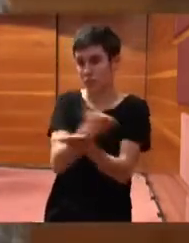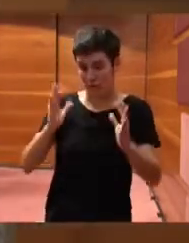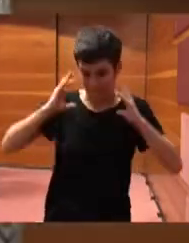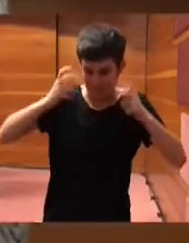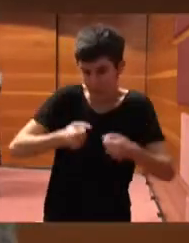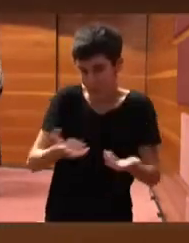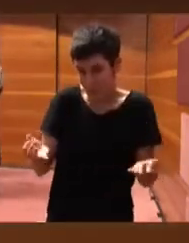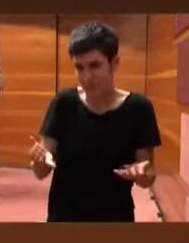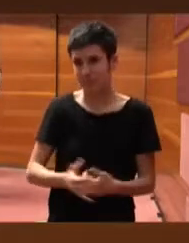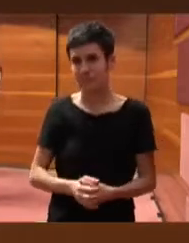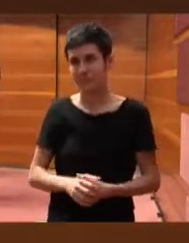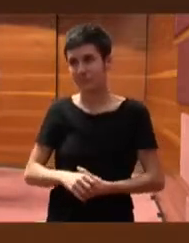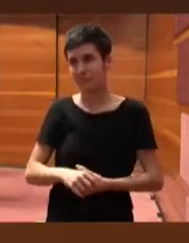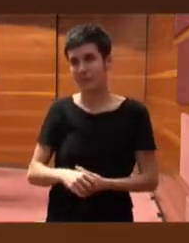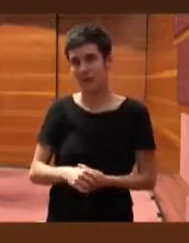Bueno,